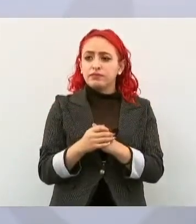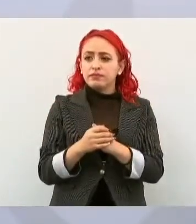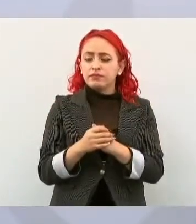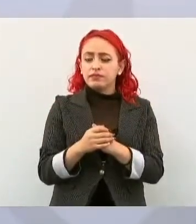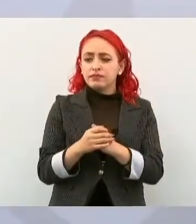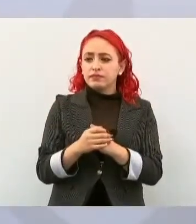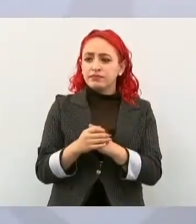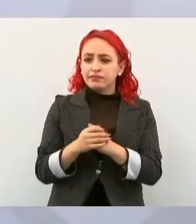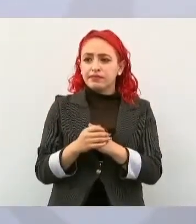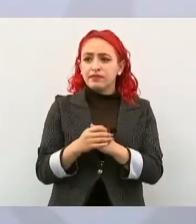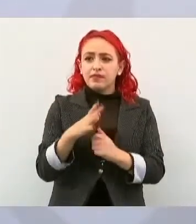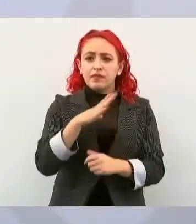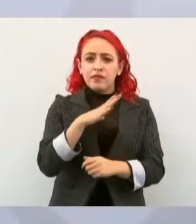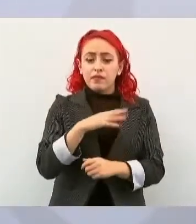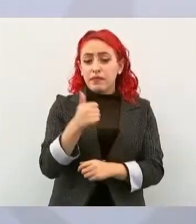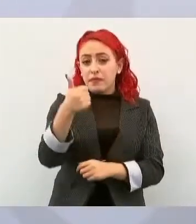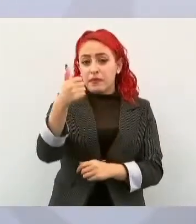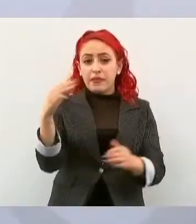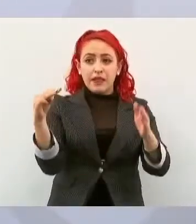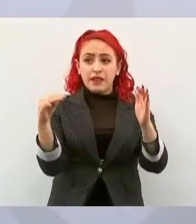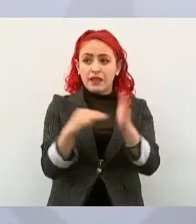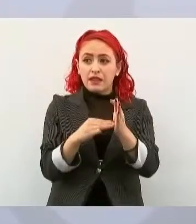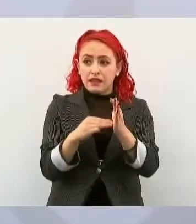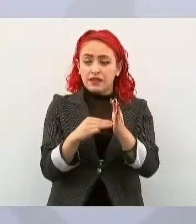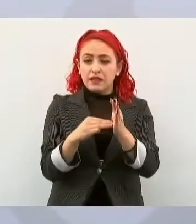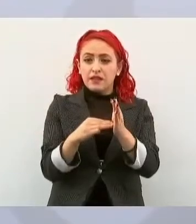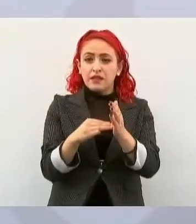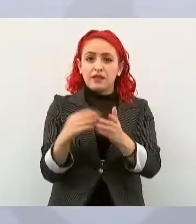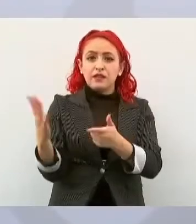Miren, hay